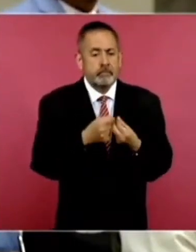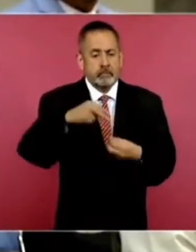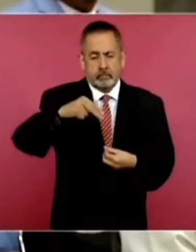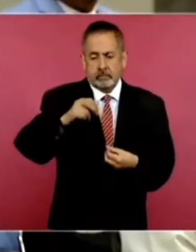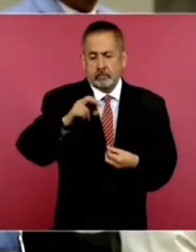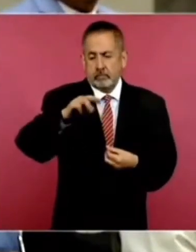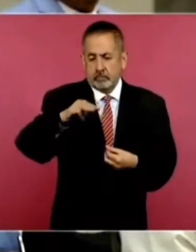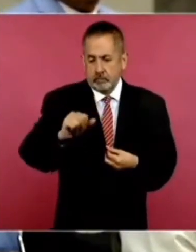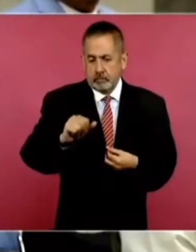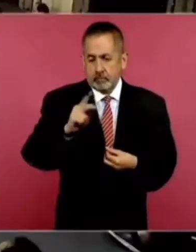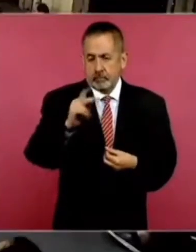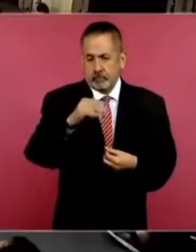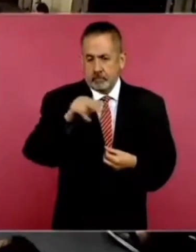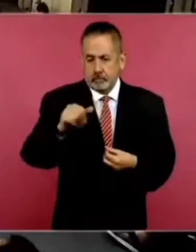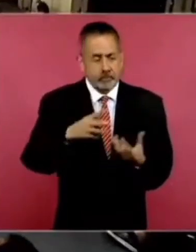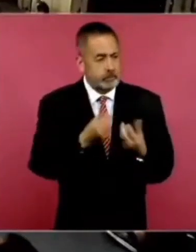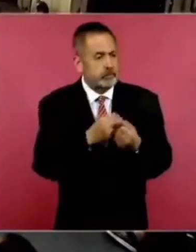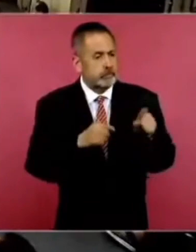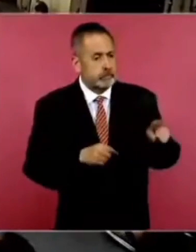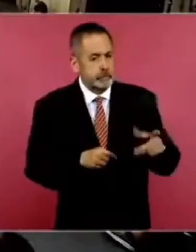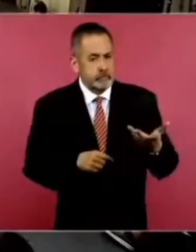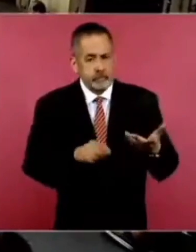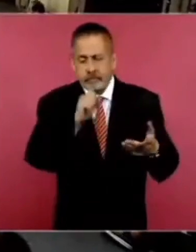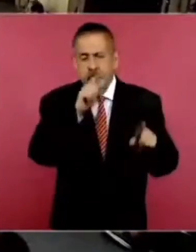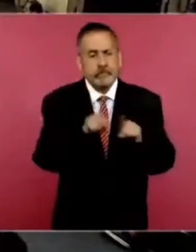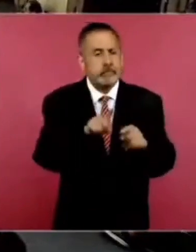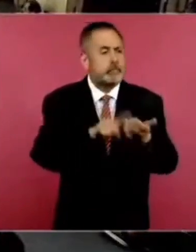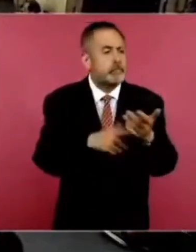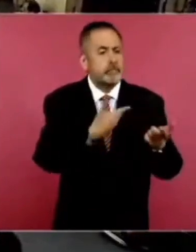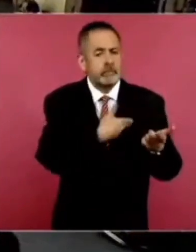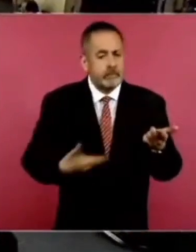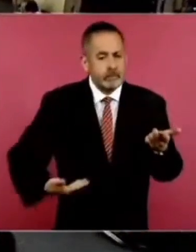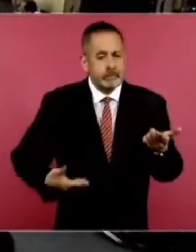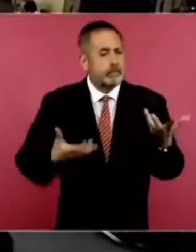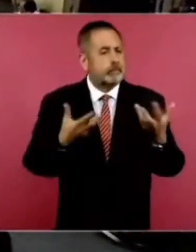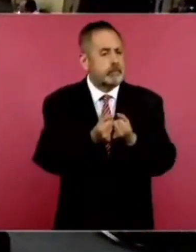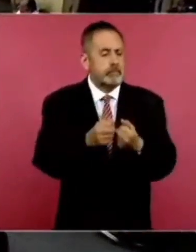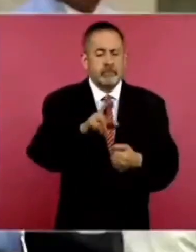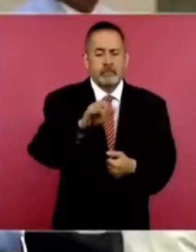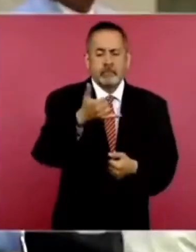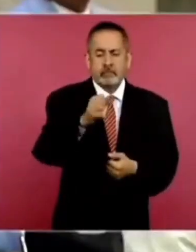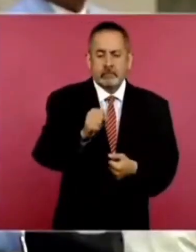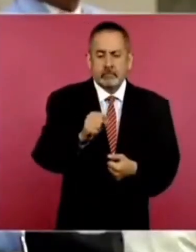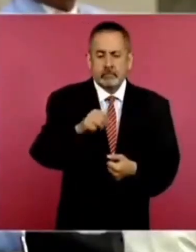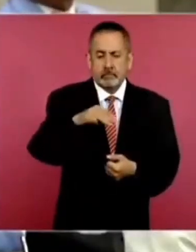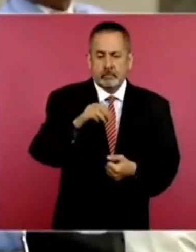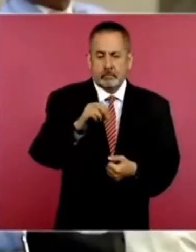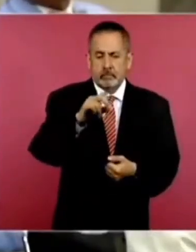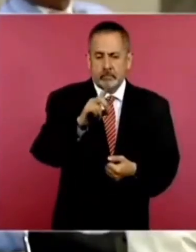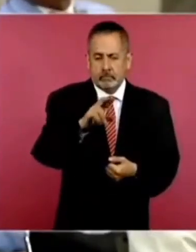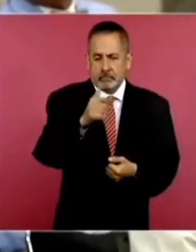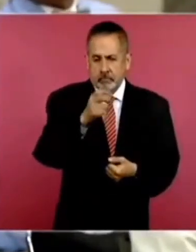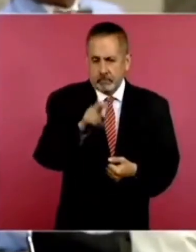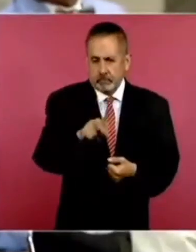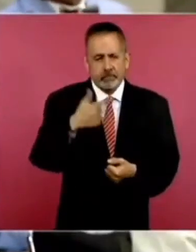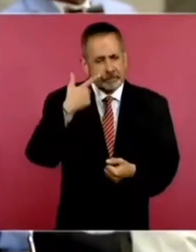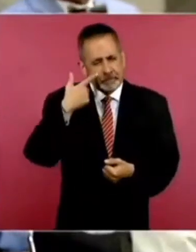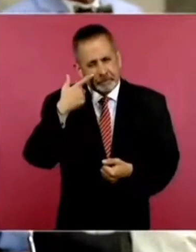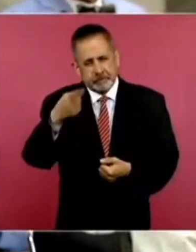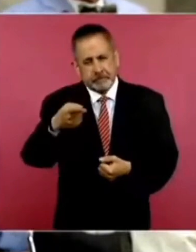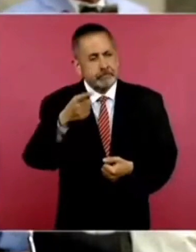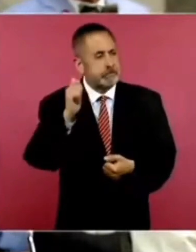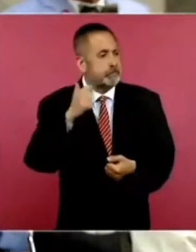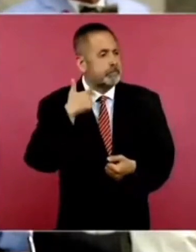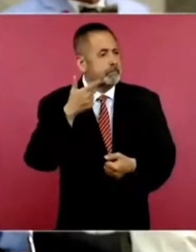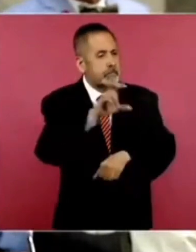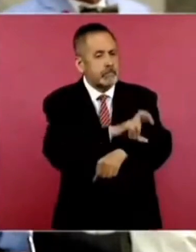así como al actual presidente de este Tribunal Electoral, Reyes Rodríguez Mondragón, que como ya vimos, pues fue coordinador